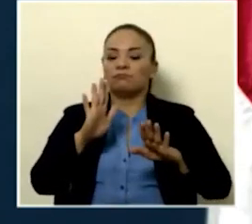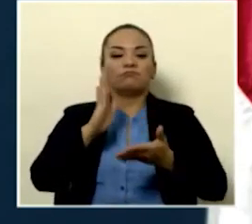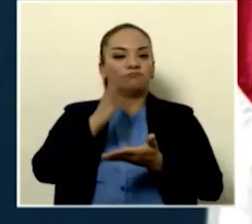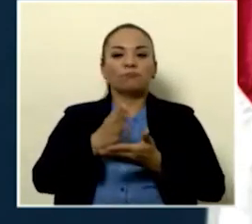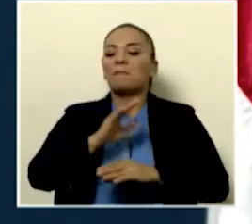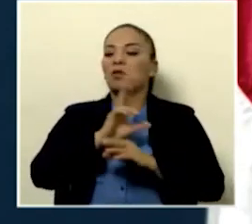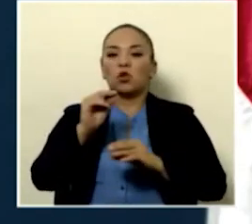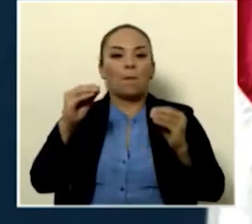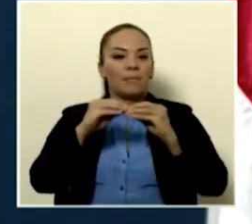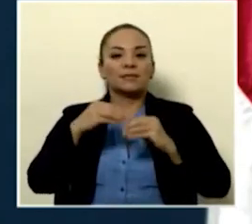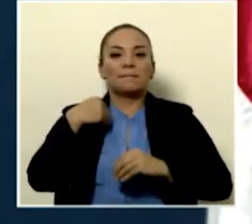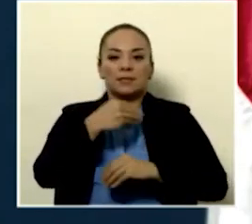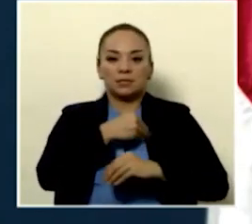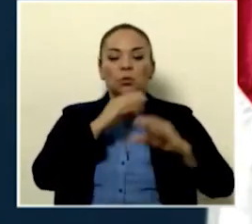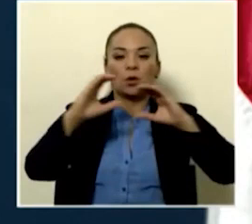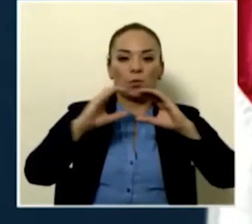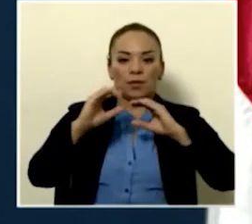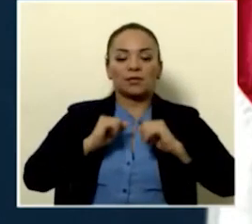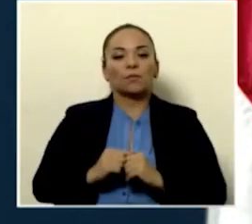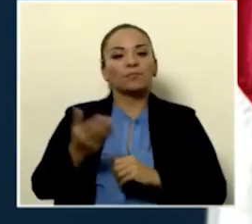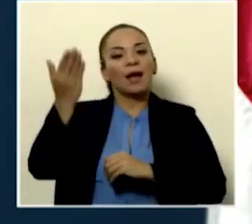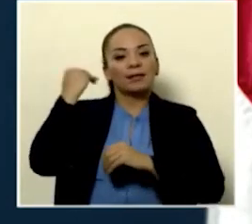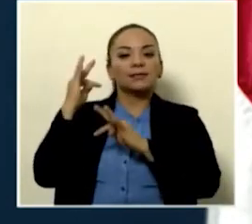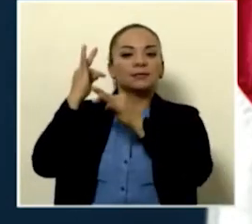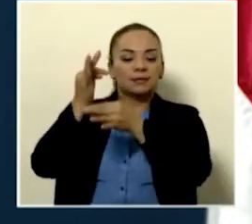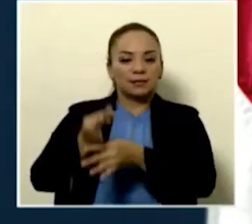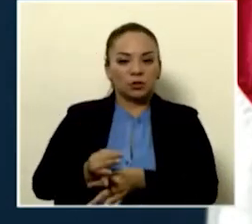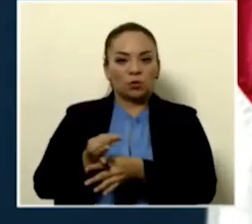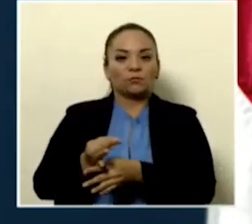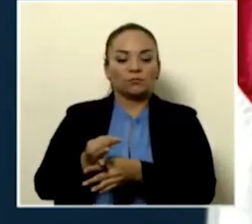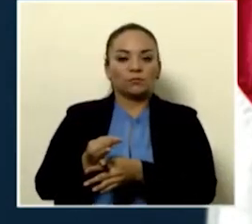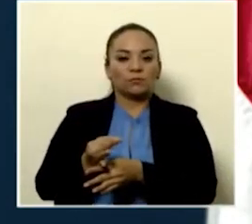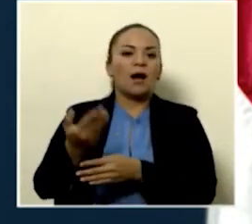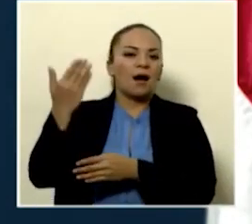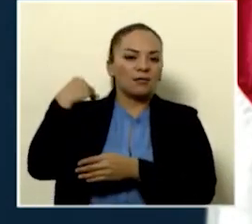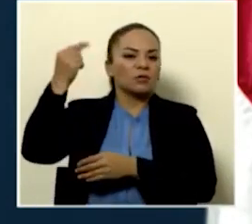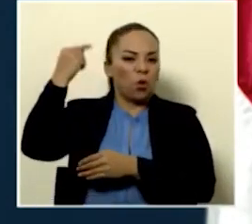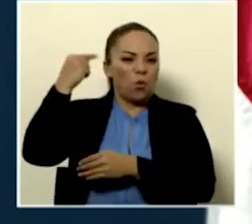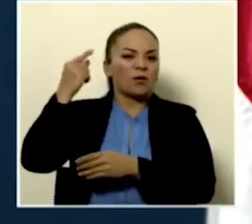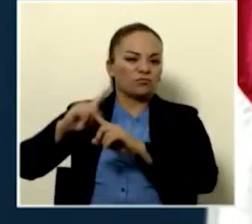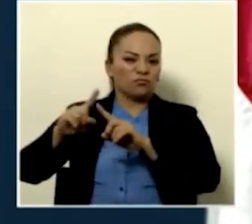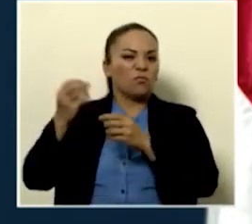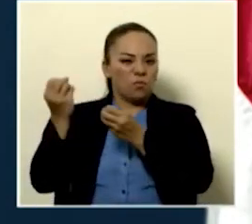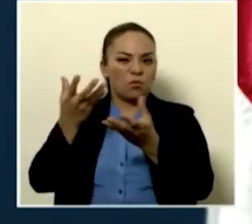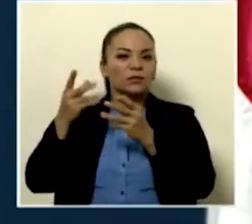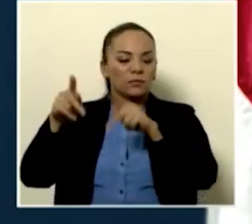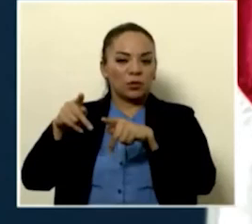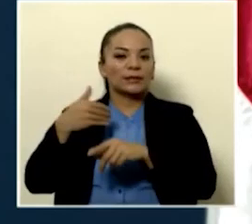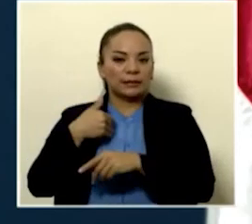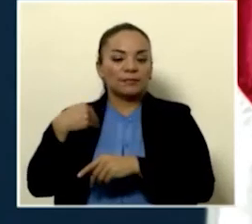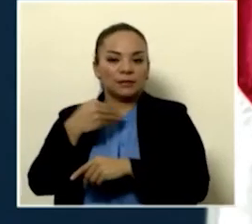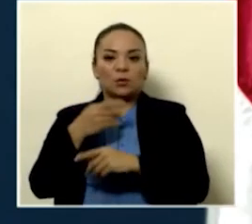de comunicación, como ha sido la tradición ya por muchas administraciones. Ese ministerio